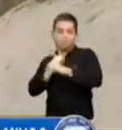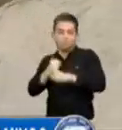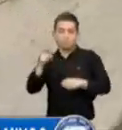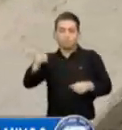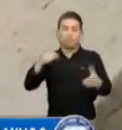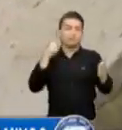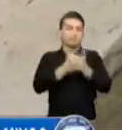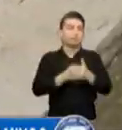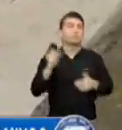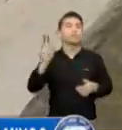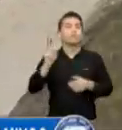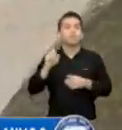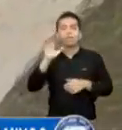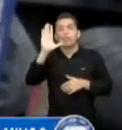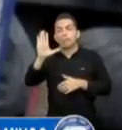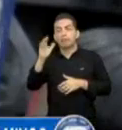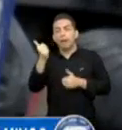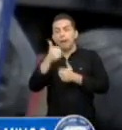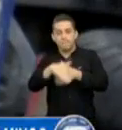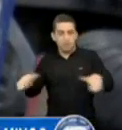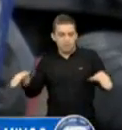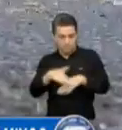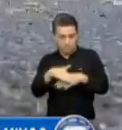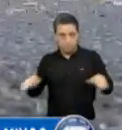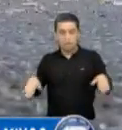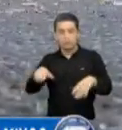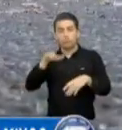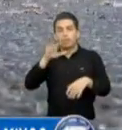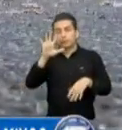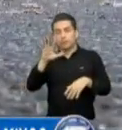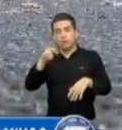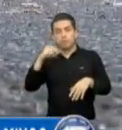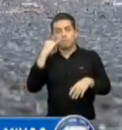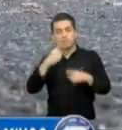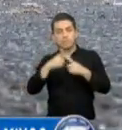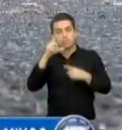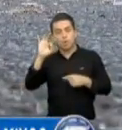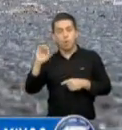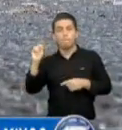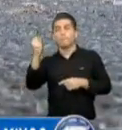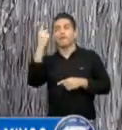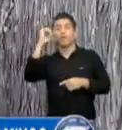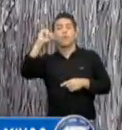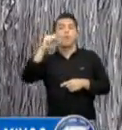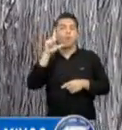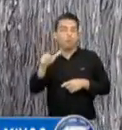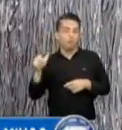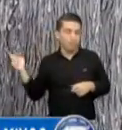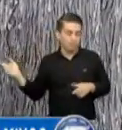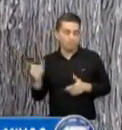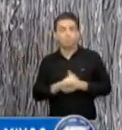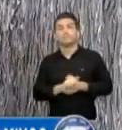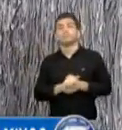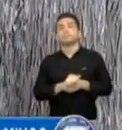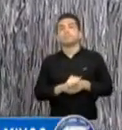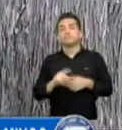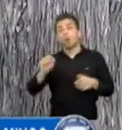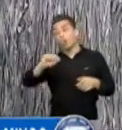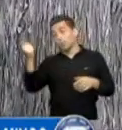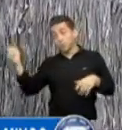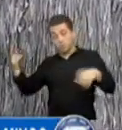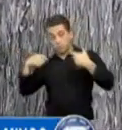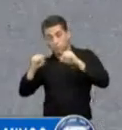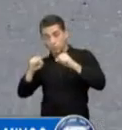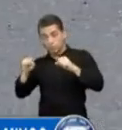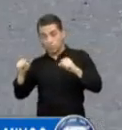entre 12 y 13 calle en la colonia primero de julio el otro motociclista involucrado en la colisión tras recibir